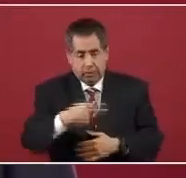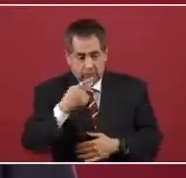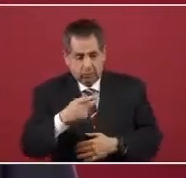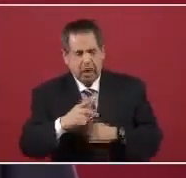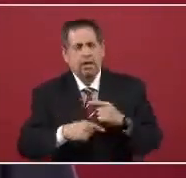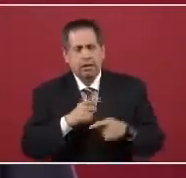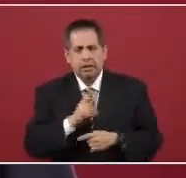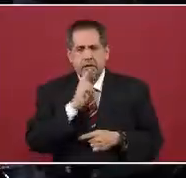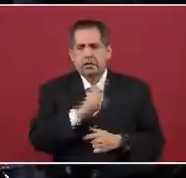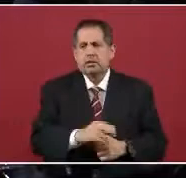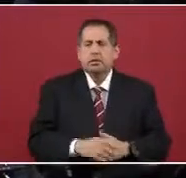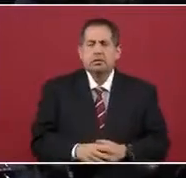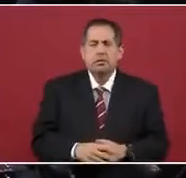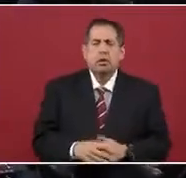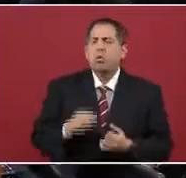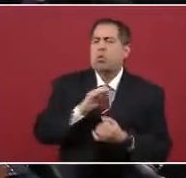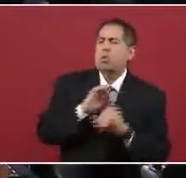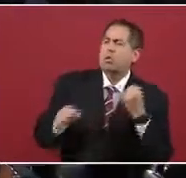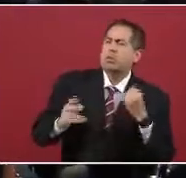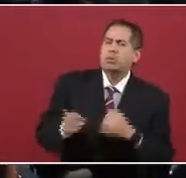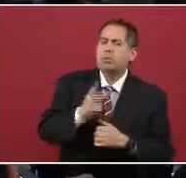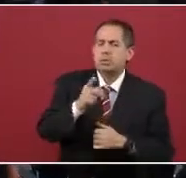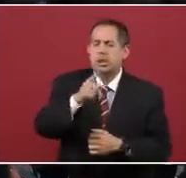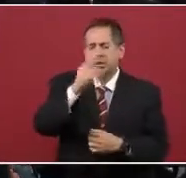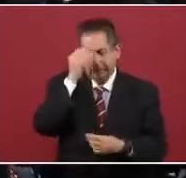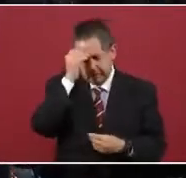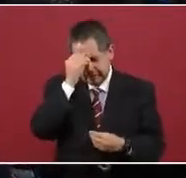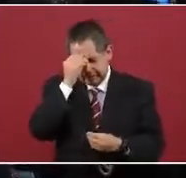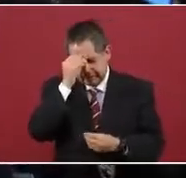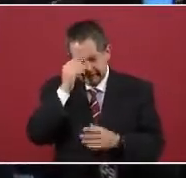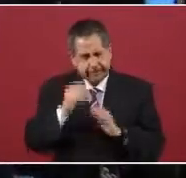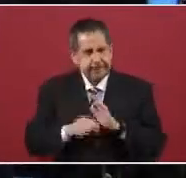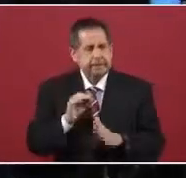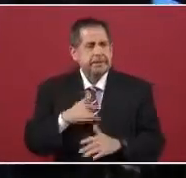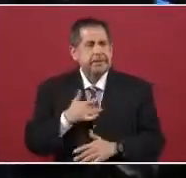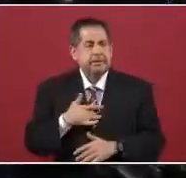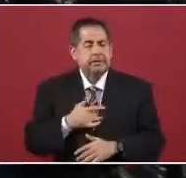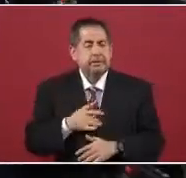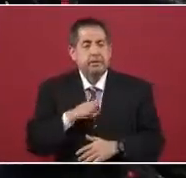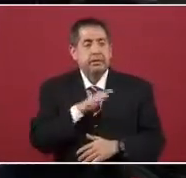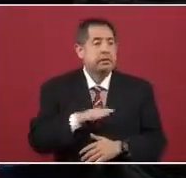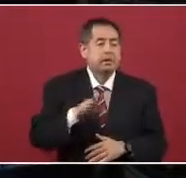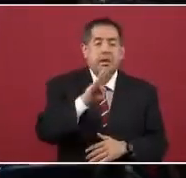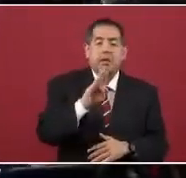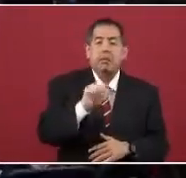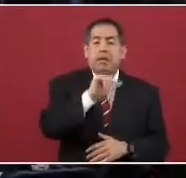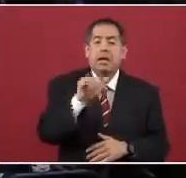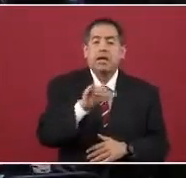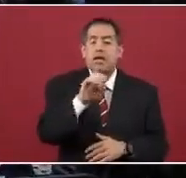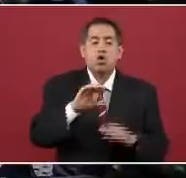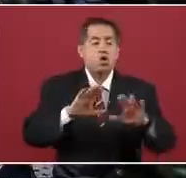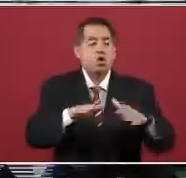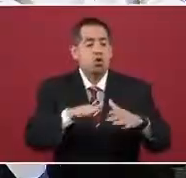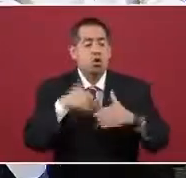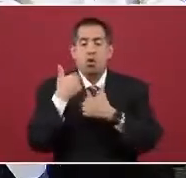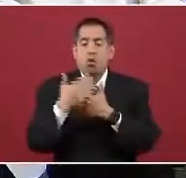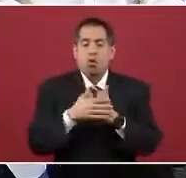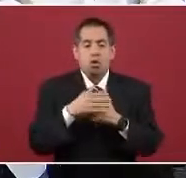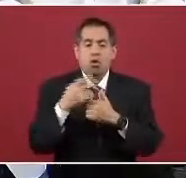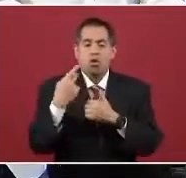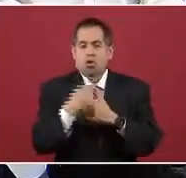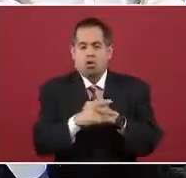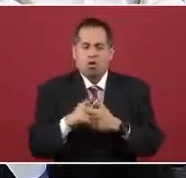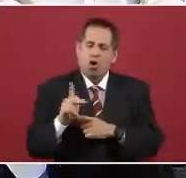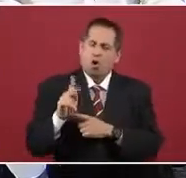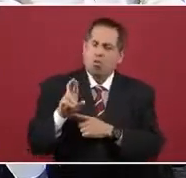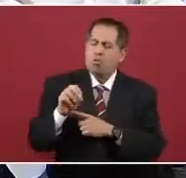tu pregunta. Y una última pregunta, ¿qué reflexión le merece el hecho de que la zona del Bajío vaya a crear su propio